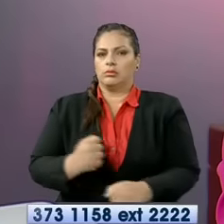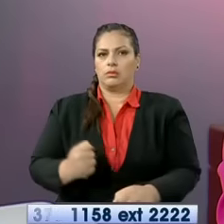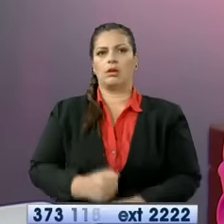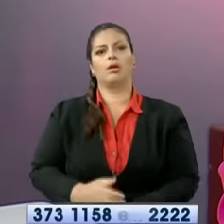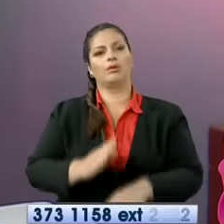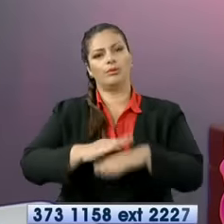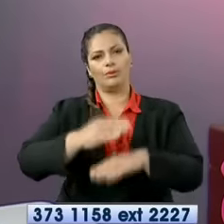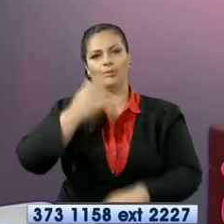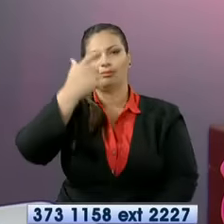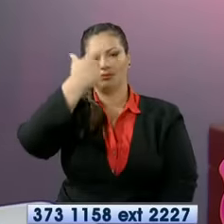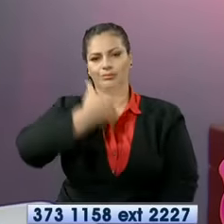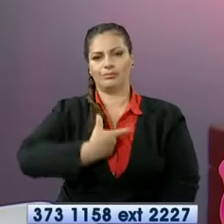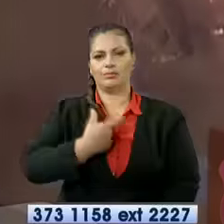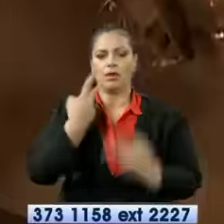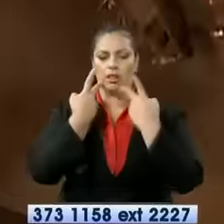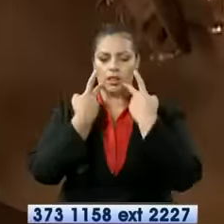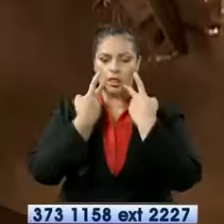volante.